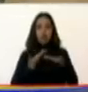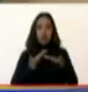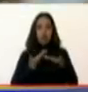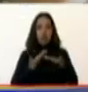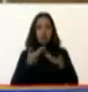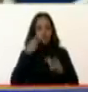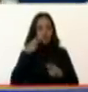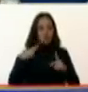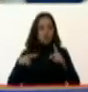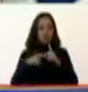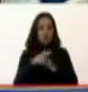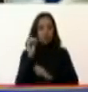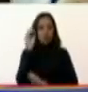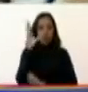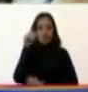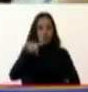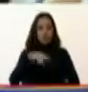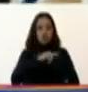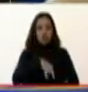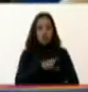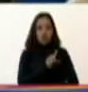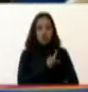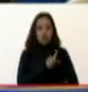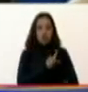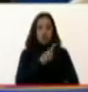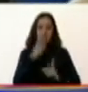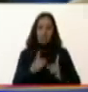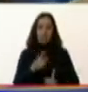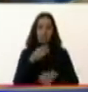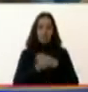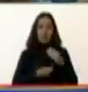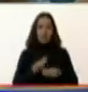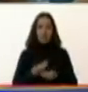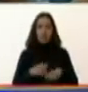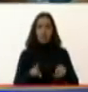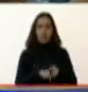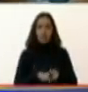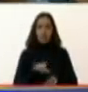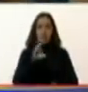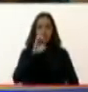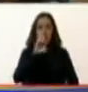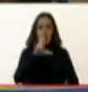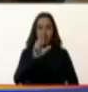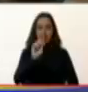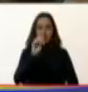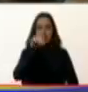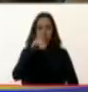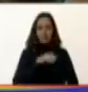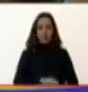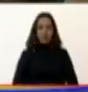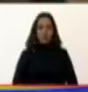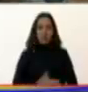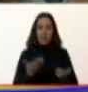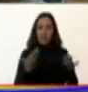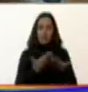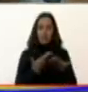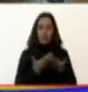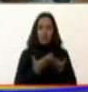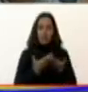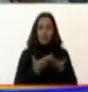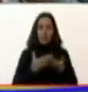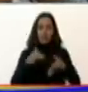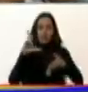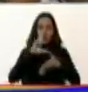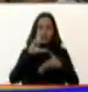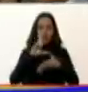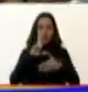este Congreso y de esta universidad, que esto debe ser como el ELAM, la Escuela Latinoamericana